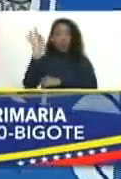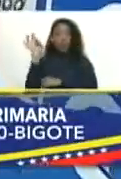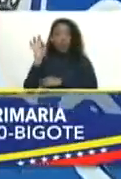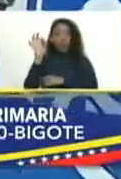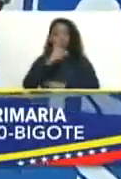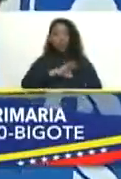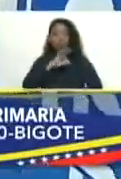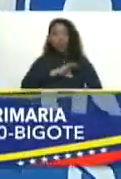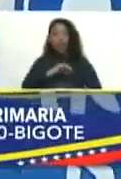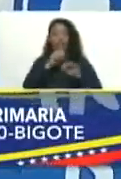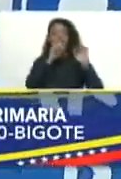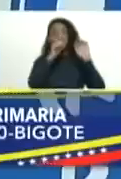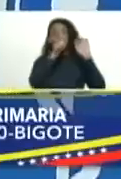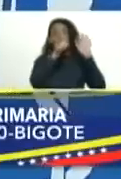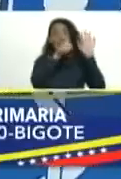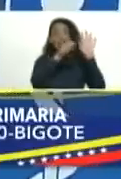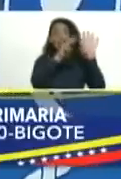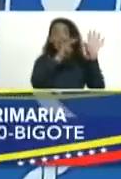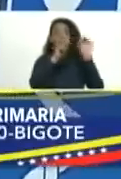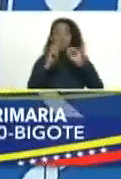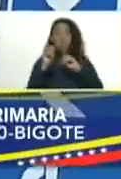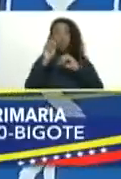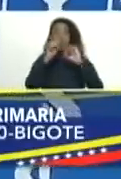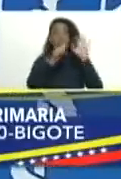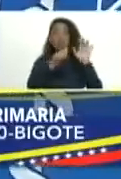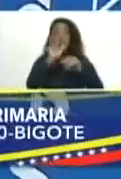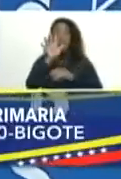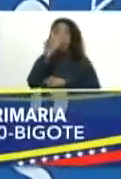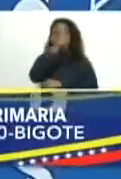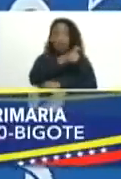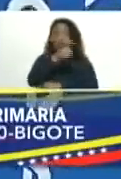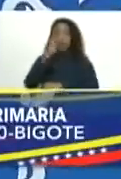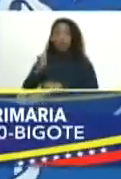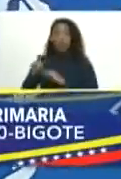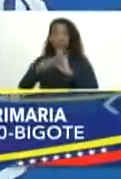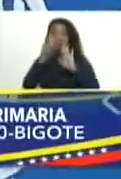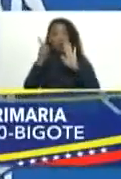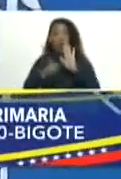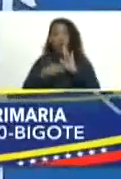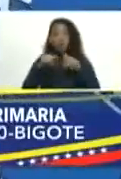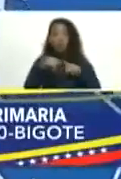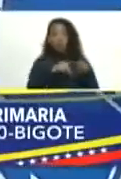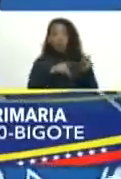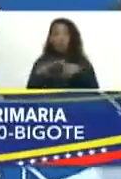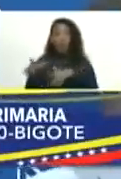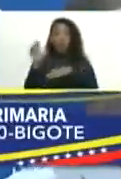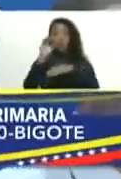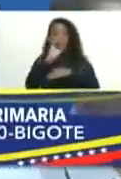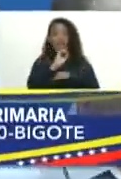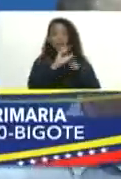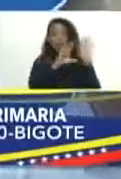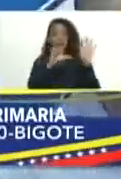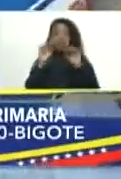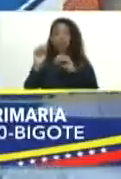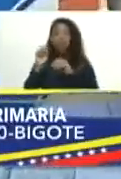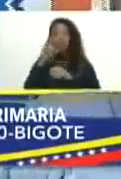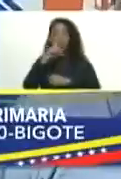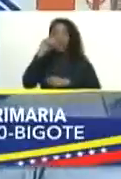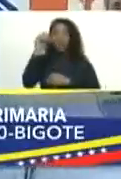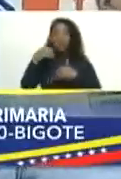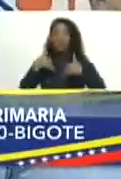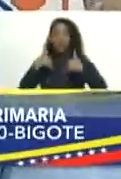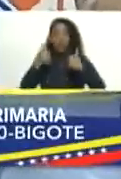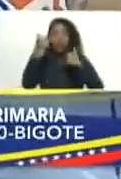de 765 personas en total de este programa del 0800 Bigote de Salud y Atención